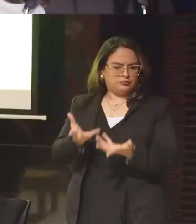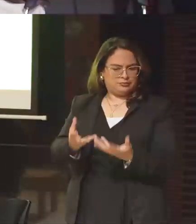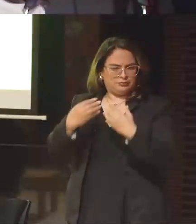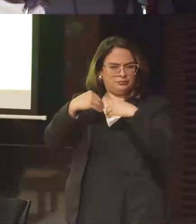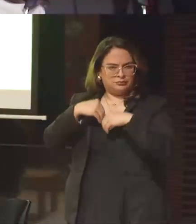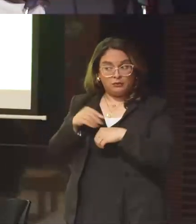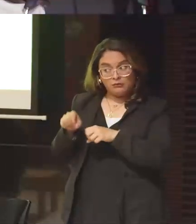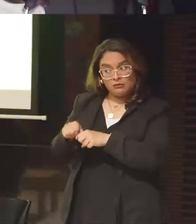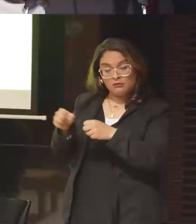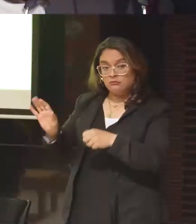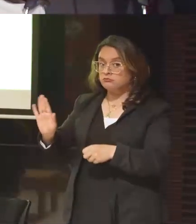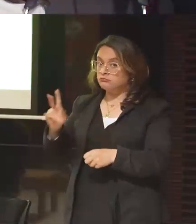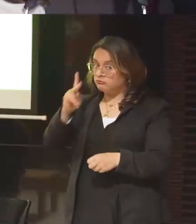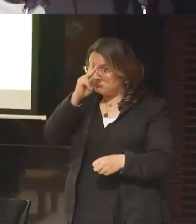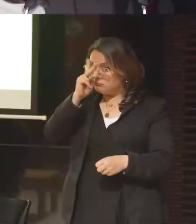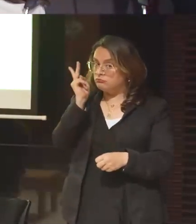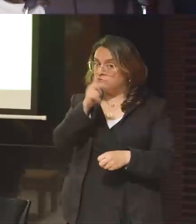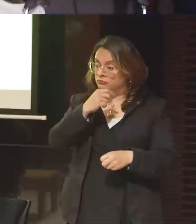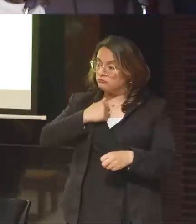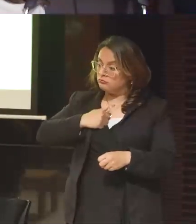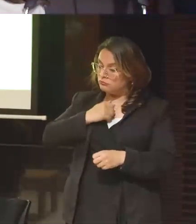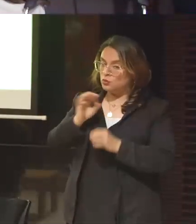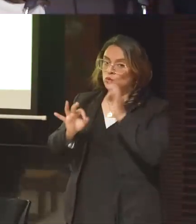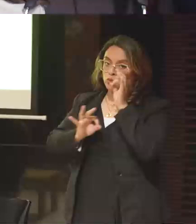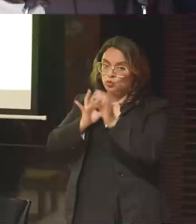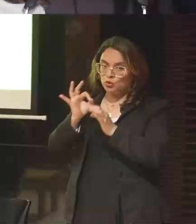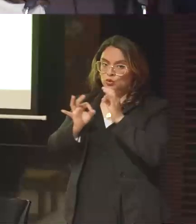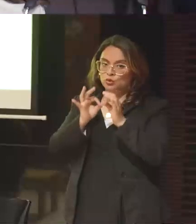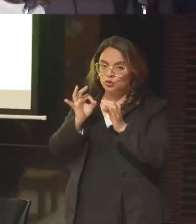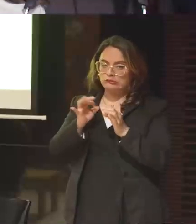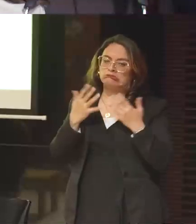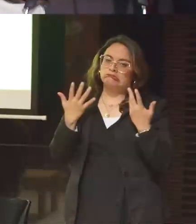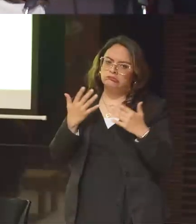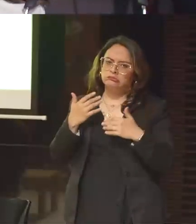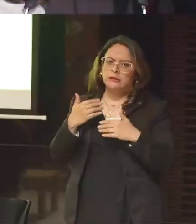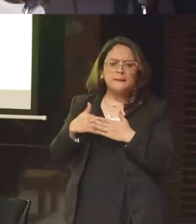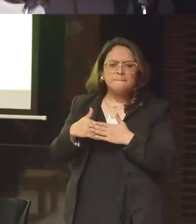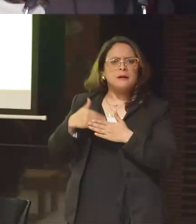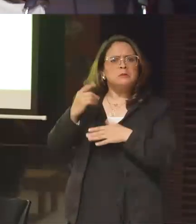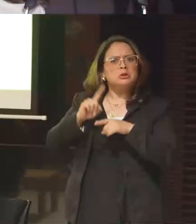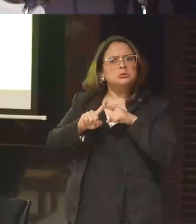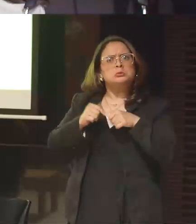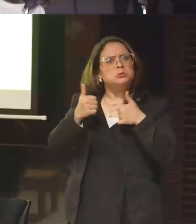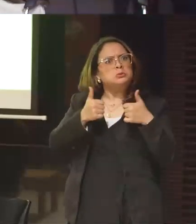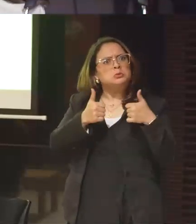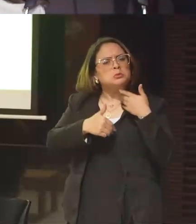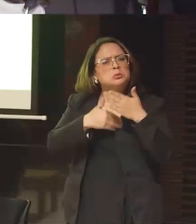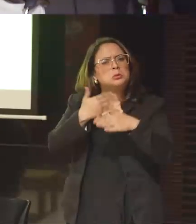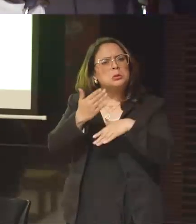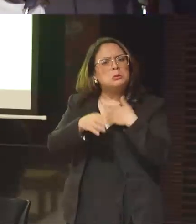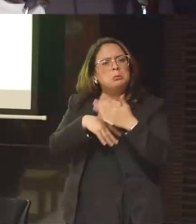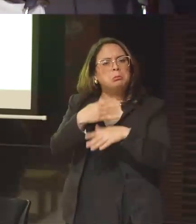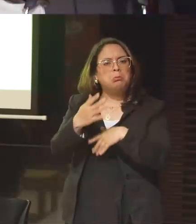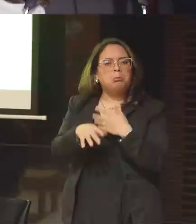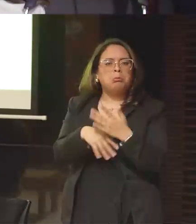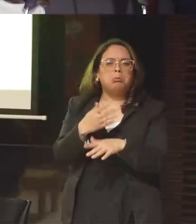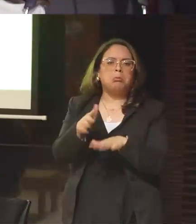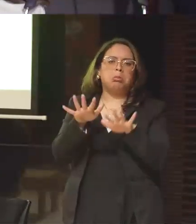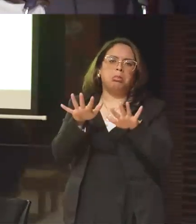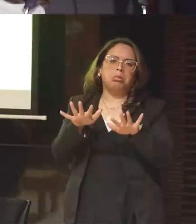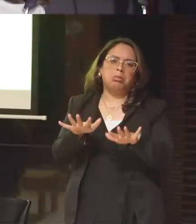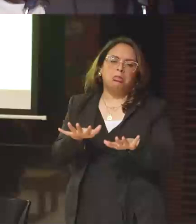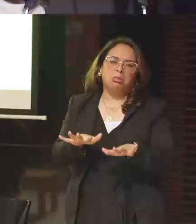esto acá, nos daña a todos. Es algo que en un comienzo teníamos con el Transmilenio y se fue perdiendo. ¿Por qué? El